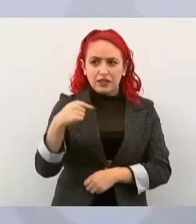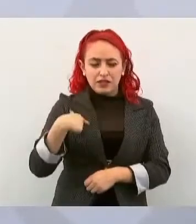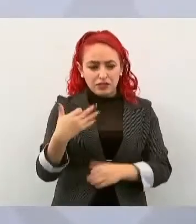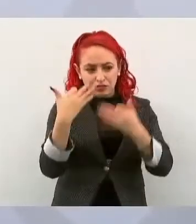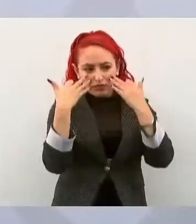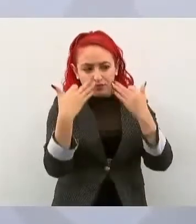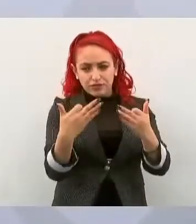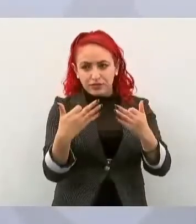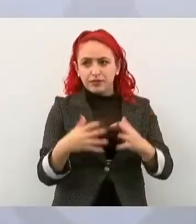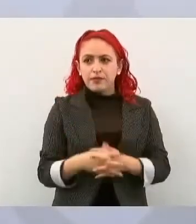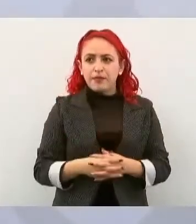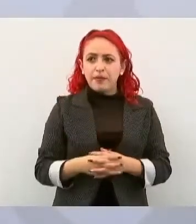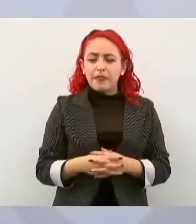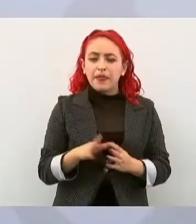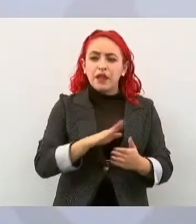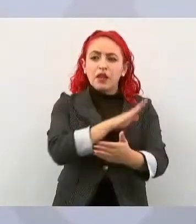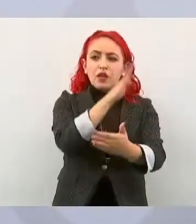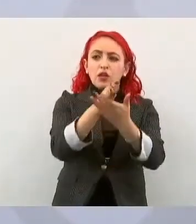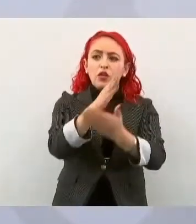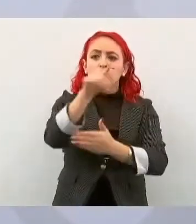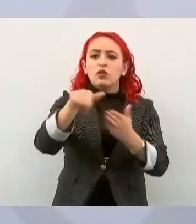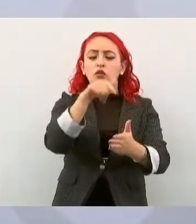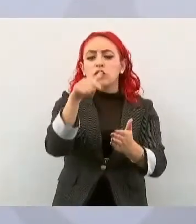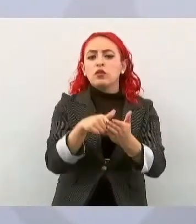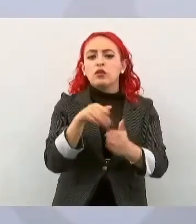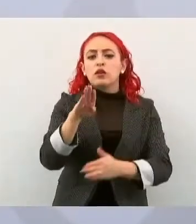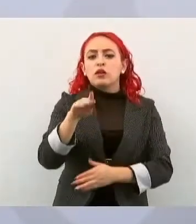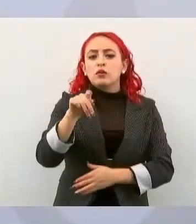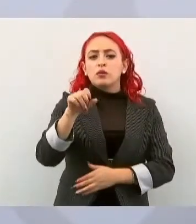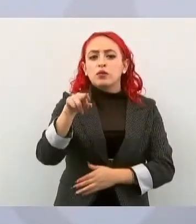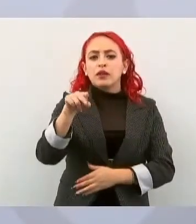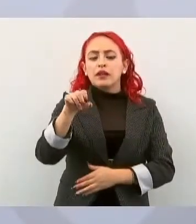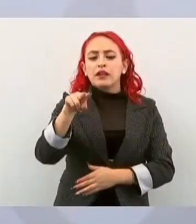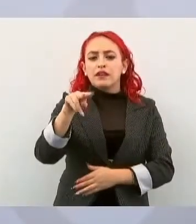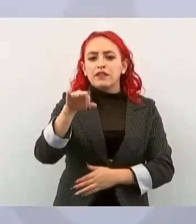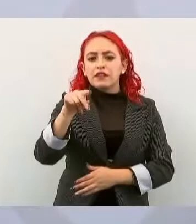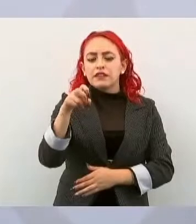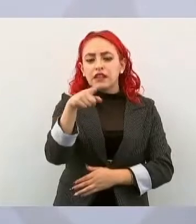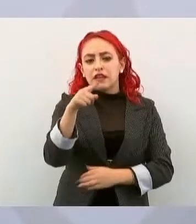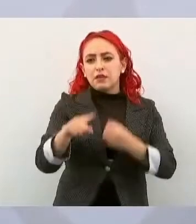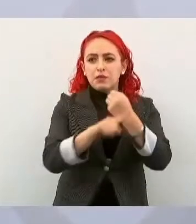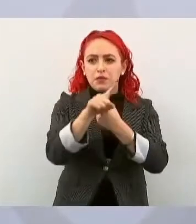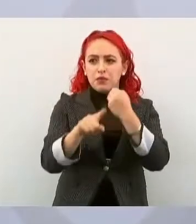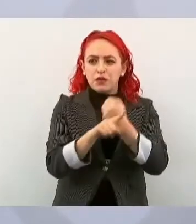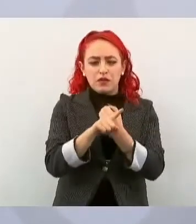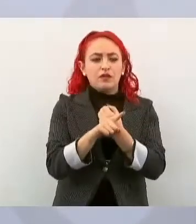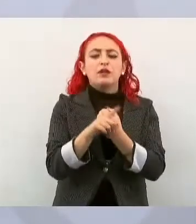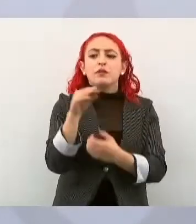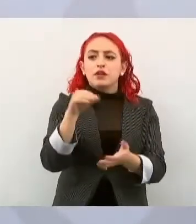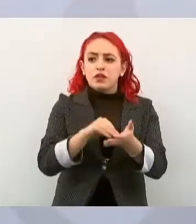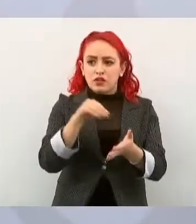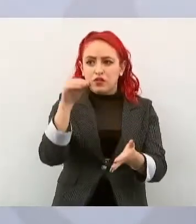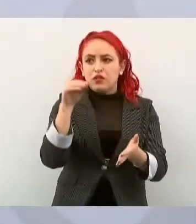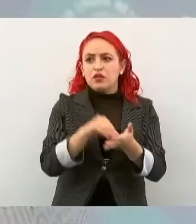tocó ir a Buenavista. Y ahí el problema pues estaba todavía